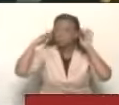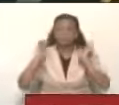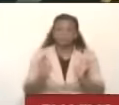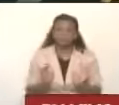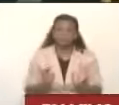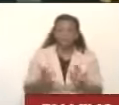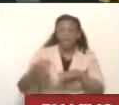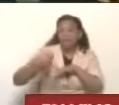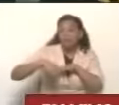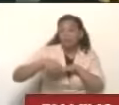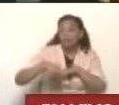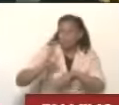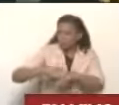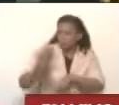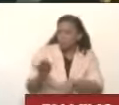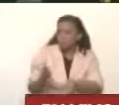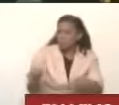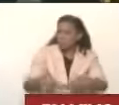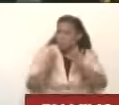Hacerse las uñas, ¿por qué no?